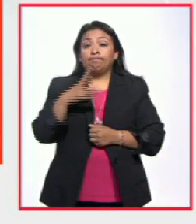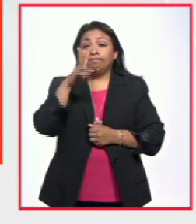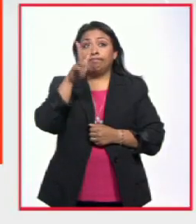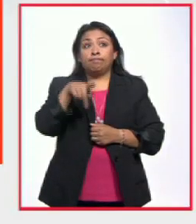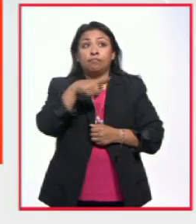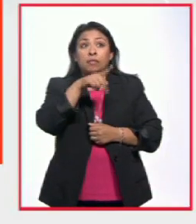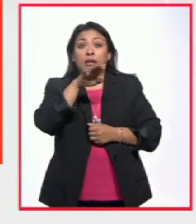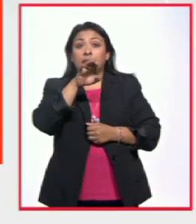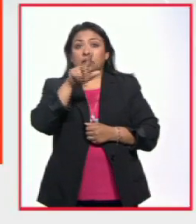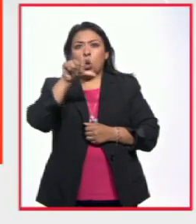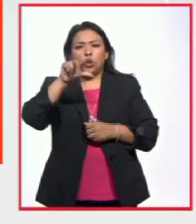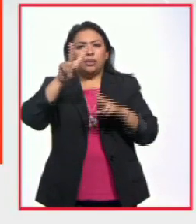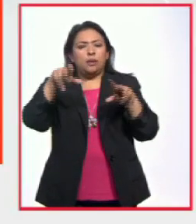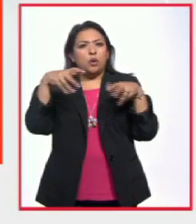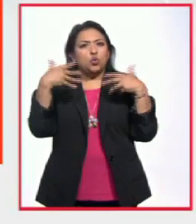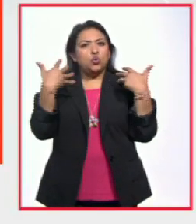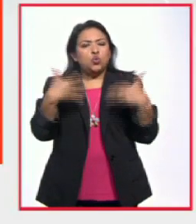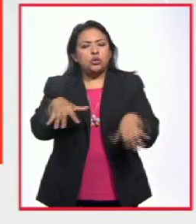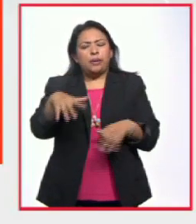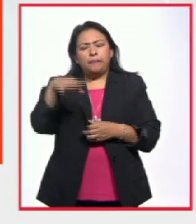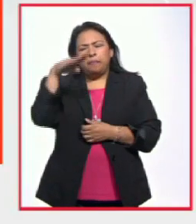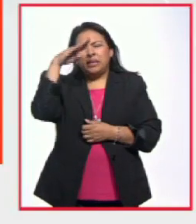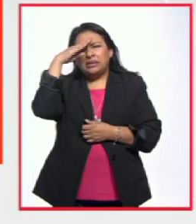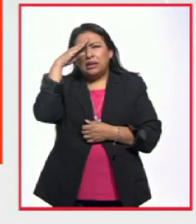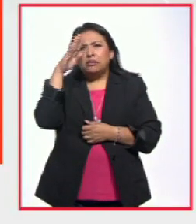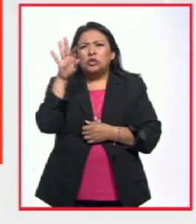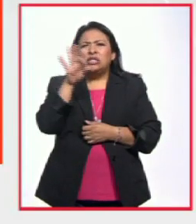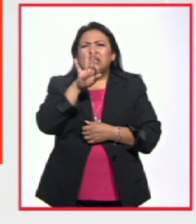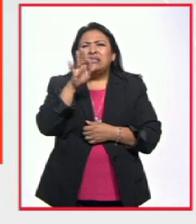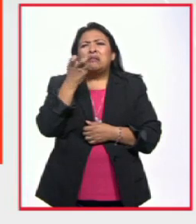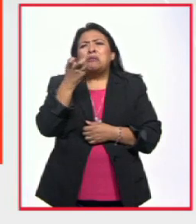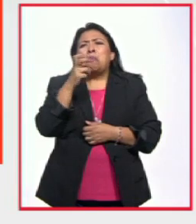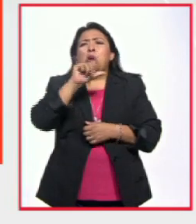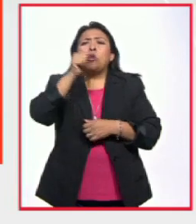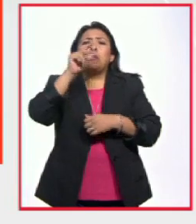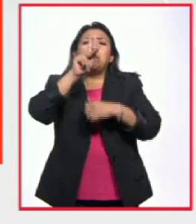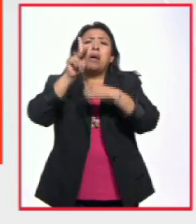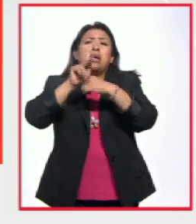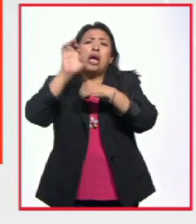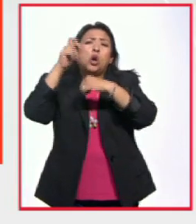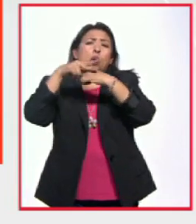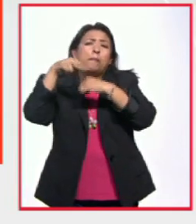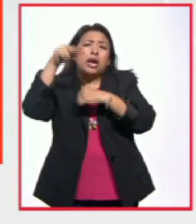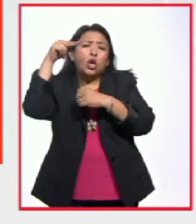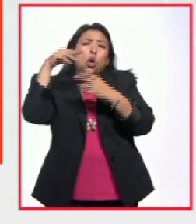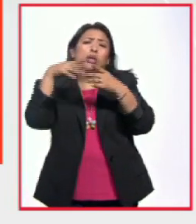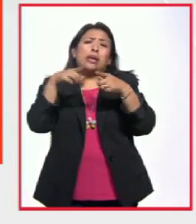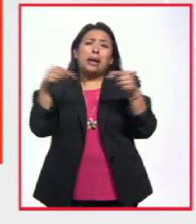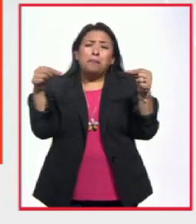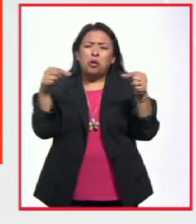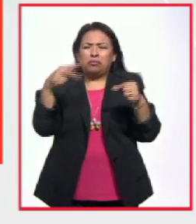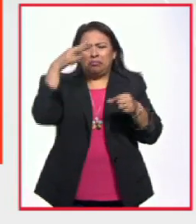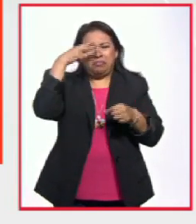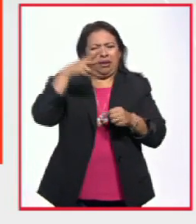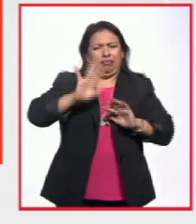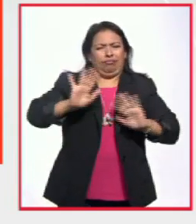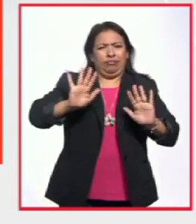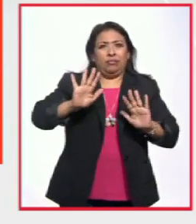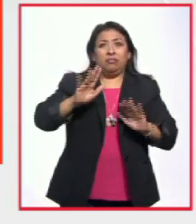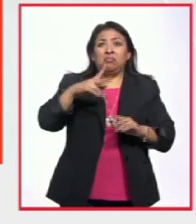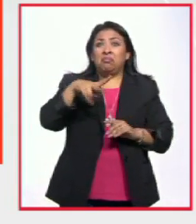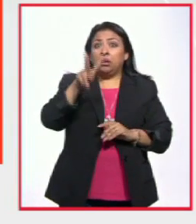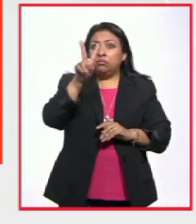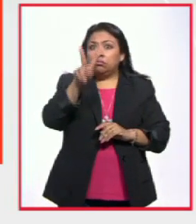Efectivamente, César, nos traes un temazo que uno pensaría que a lo mejor esto se da en países de Europa del Norte, en Japón, pero en México no, y resulta